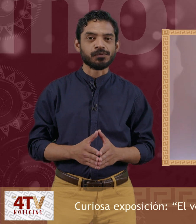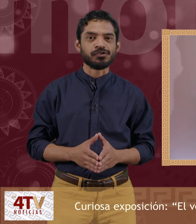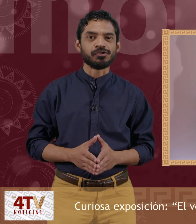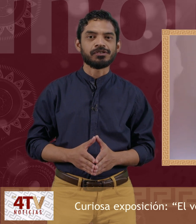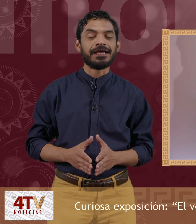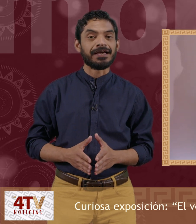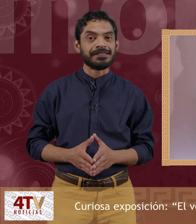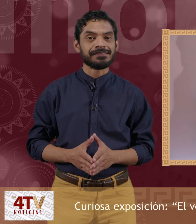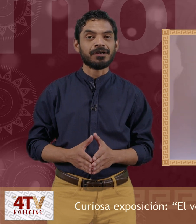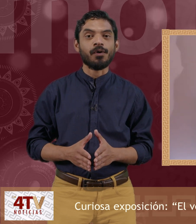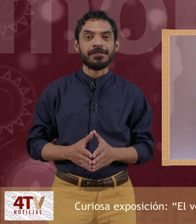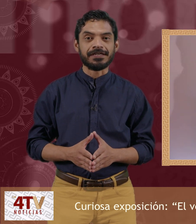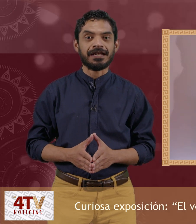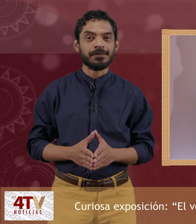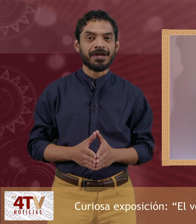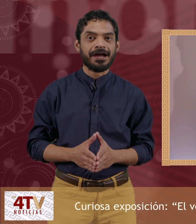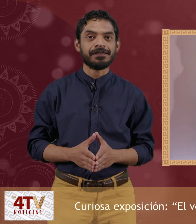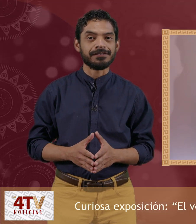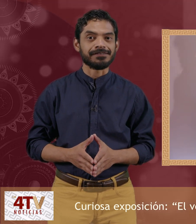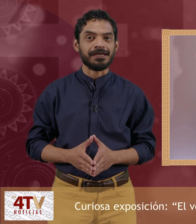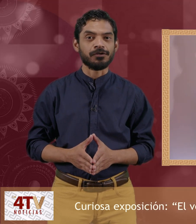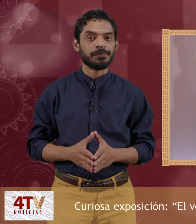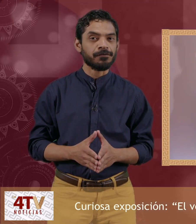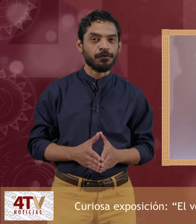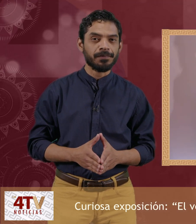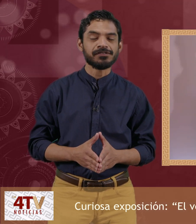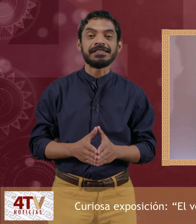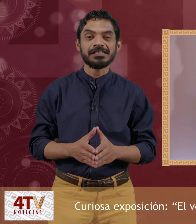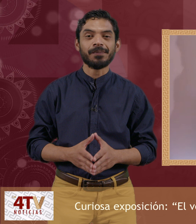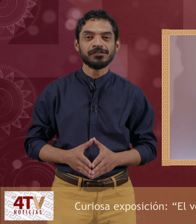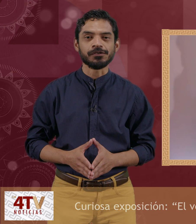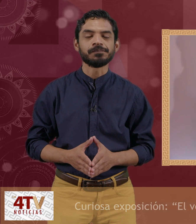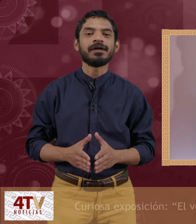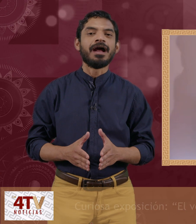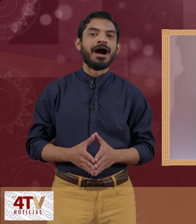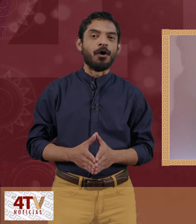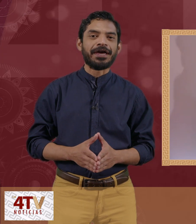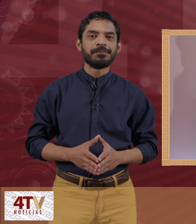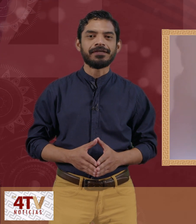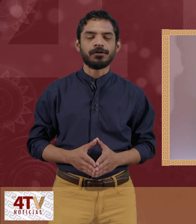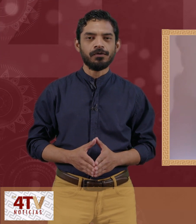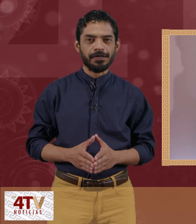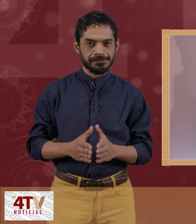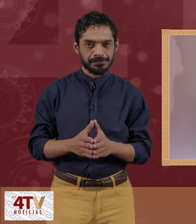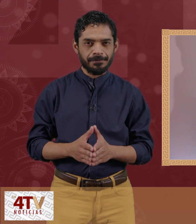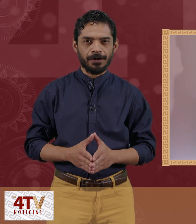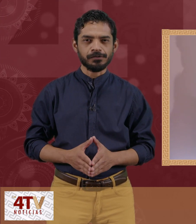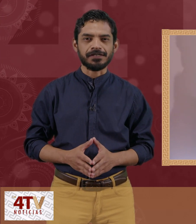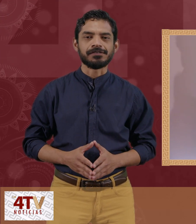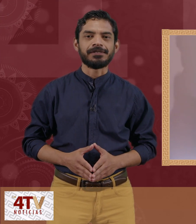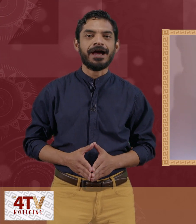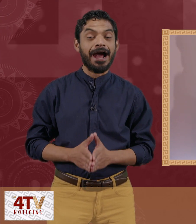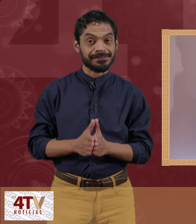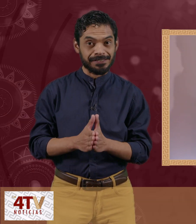esta exposición en la 15 Cuadrienal de Praga de Diseño de Performance y Espacio. Ahora en México, este trabajo